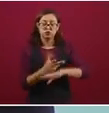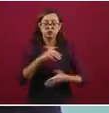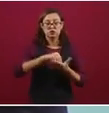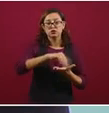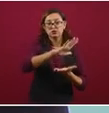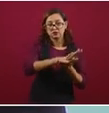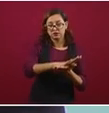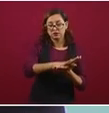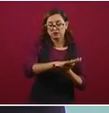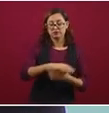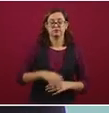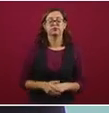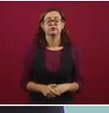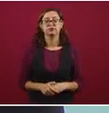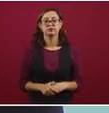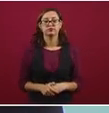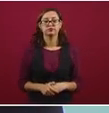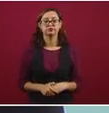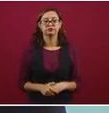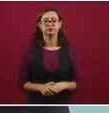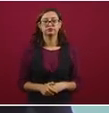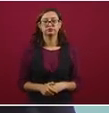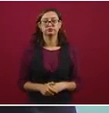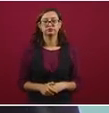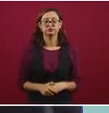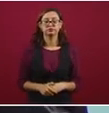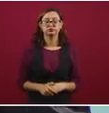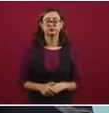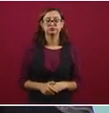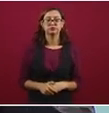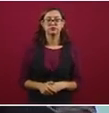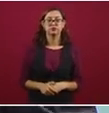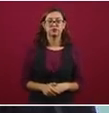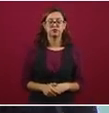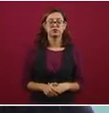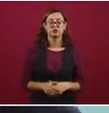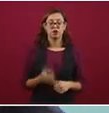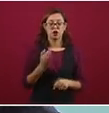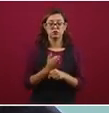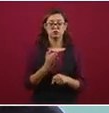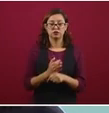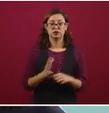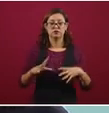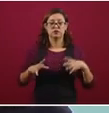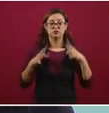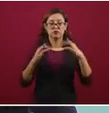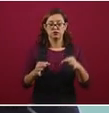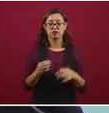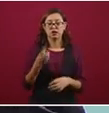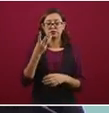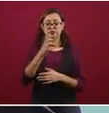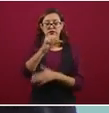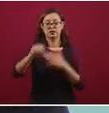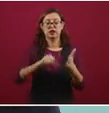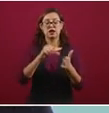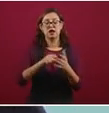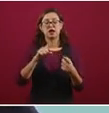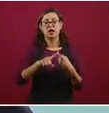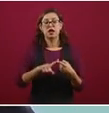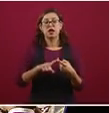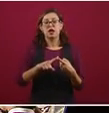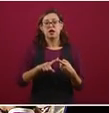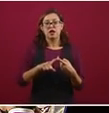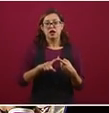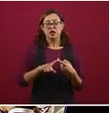En consecuencia, se han integrado o se está trabajando en tres centros, Tijuana, Mexicali y Nuevo Laredo, que están